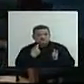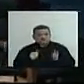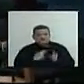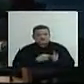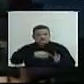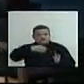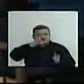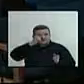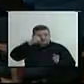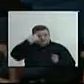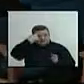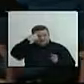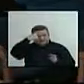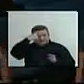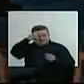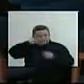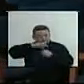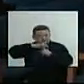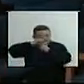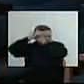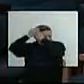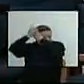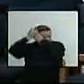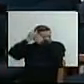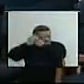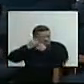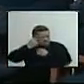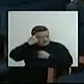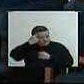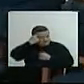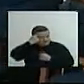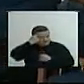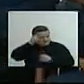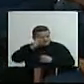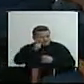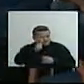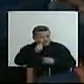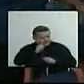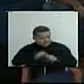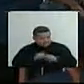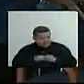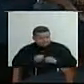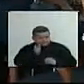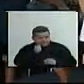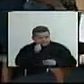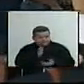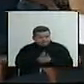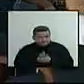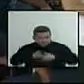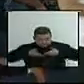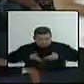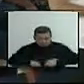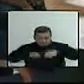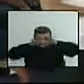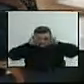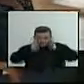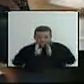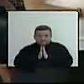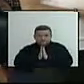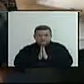nuestro Señor, que fue concebido por obra y gracia del Espíritu Santo. Nació de Santa María